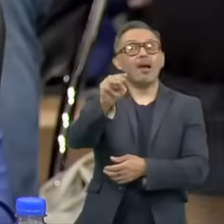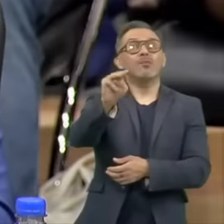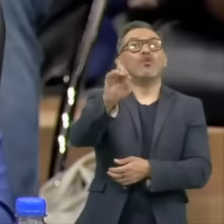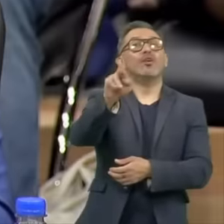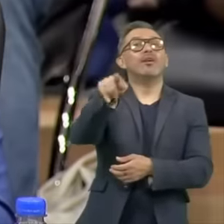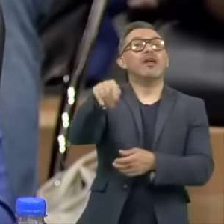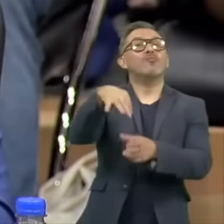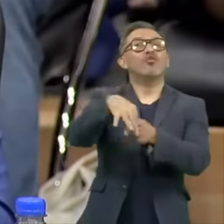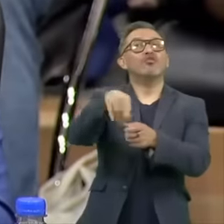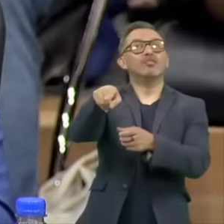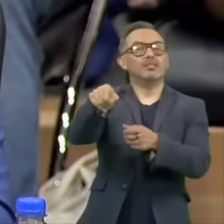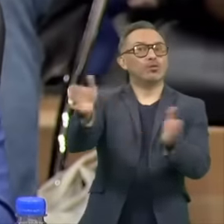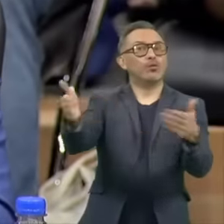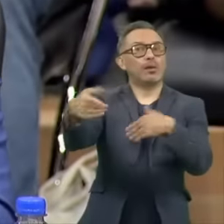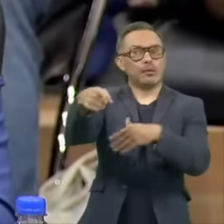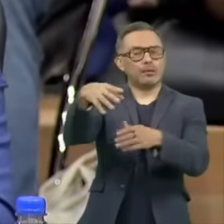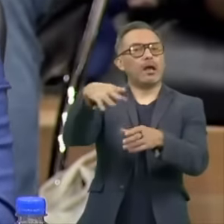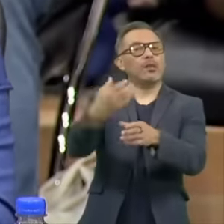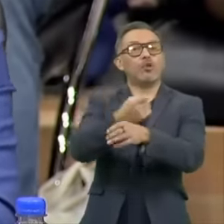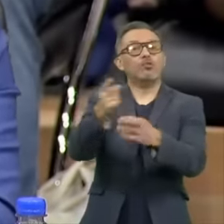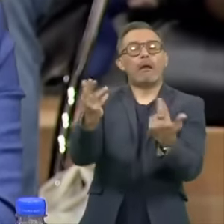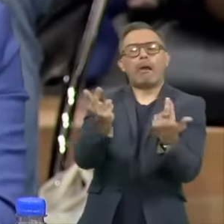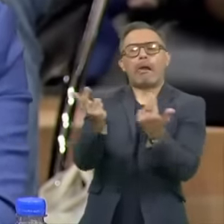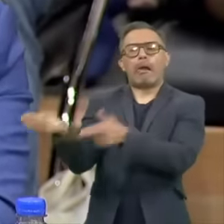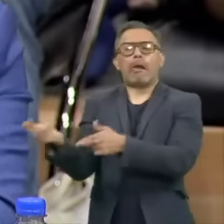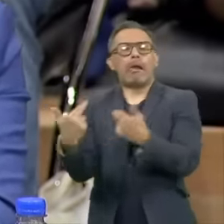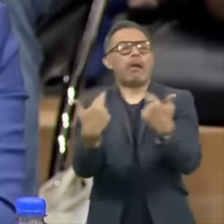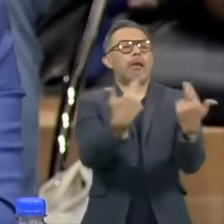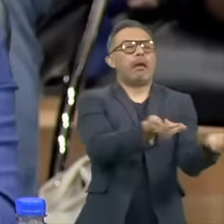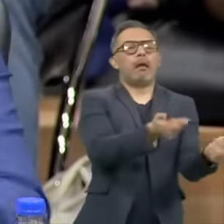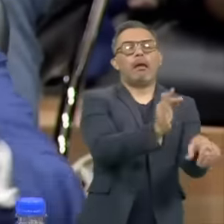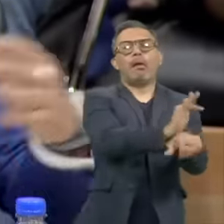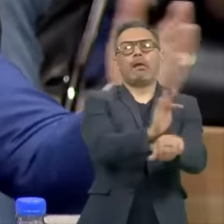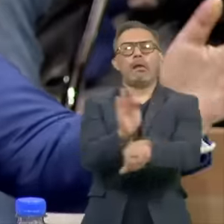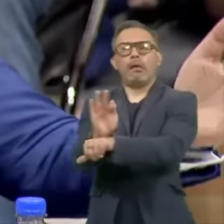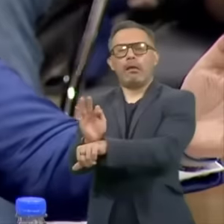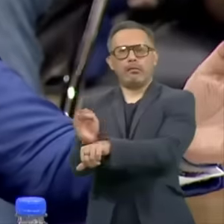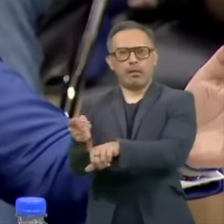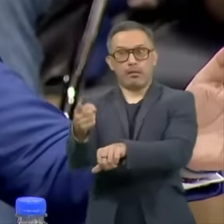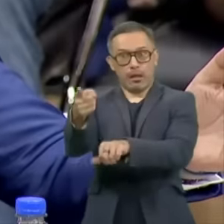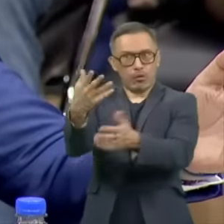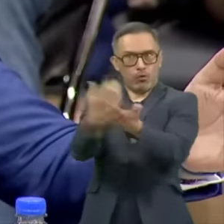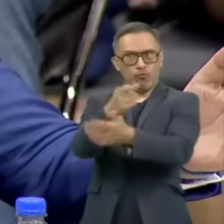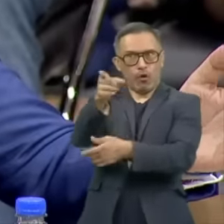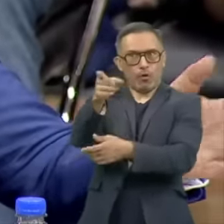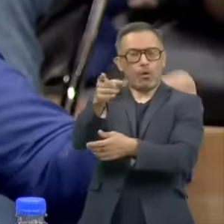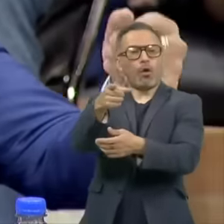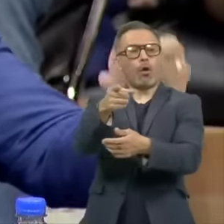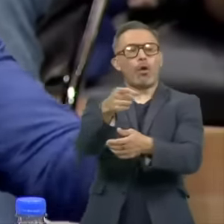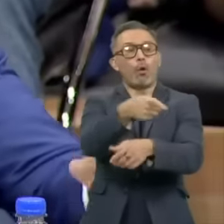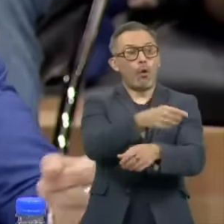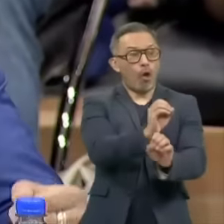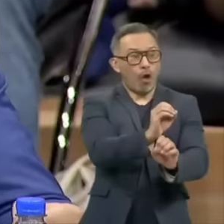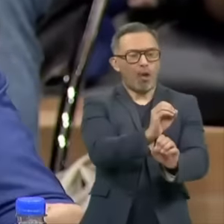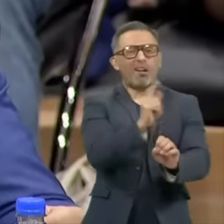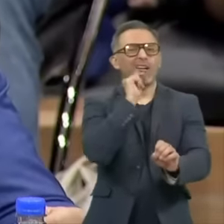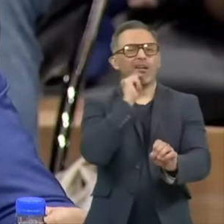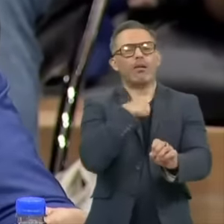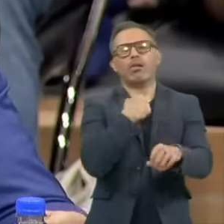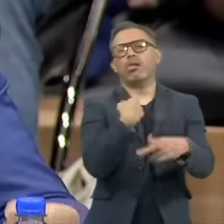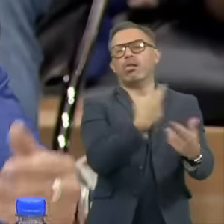urnas. Estamos hablando de un trasvase de triunfos. Antes lo fue trasvase de